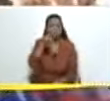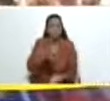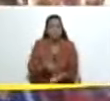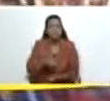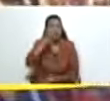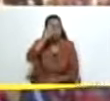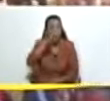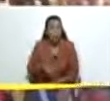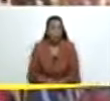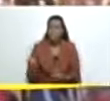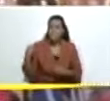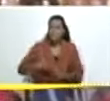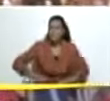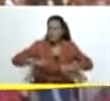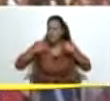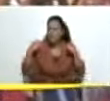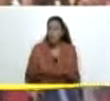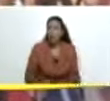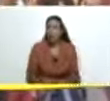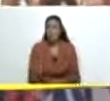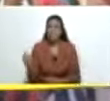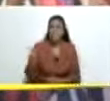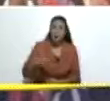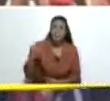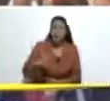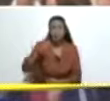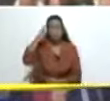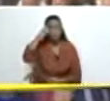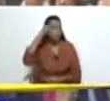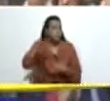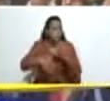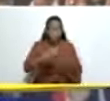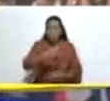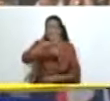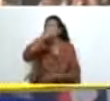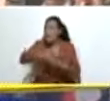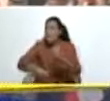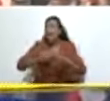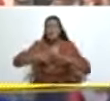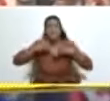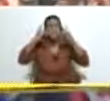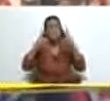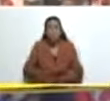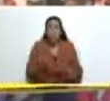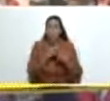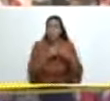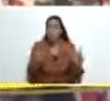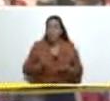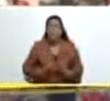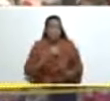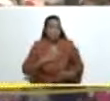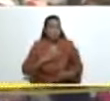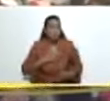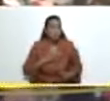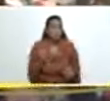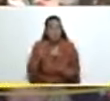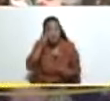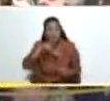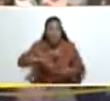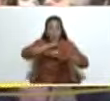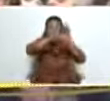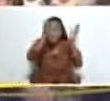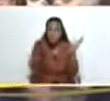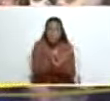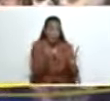día más resteado con la revolución bolivariana. Cada día más decidido a ser libre. Y le decimos al mundo desde